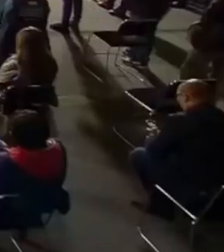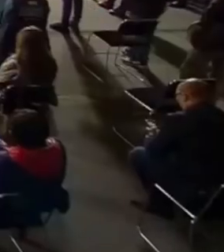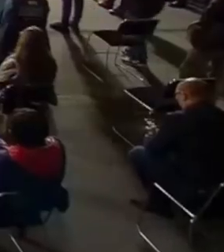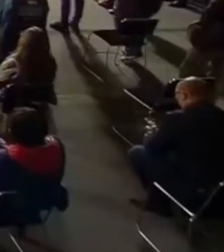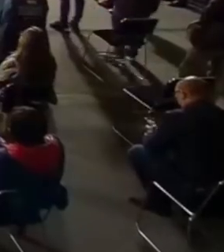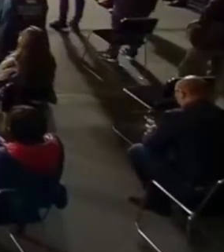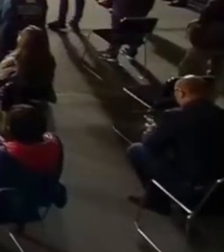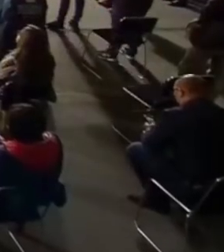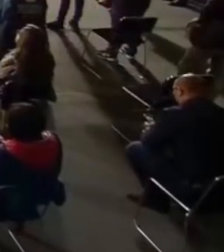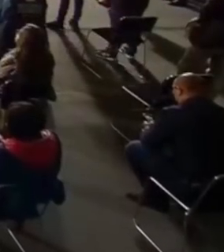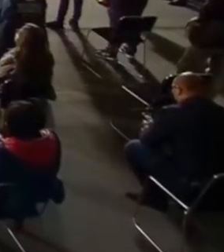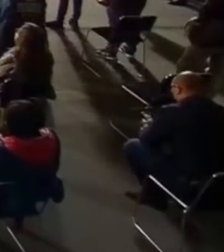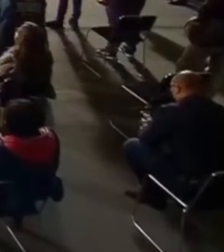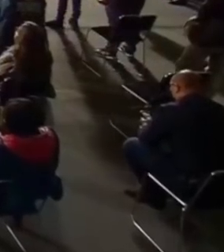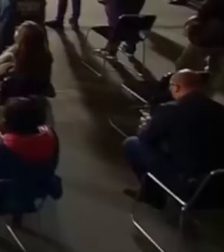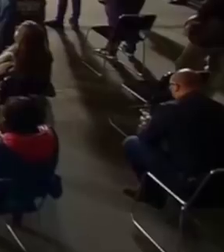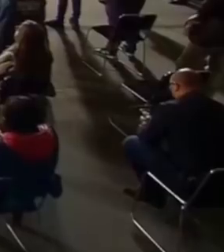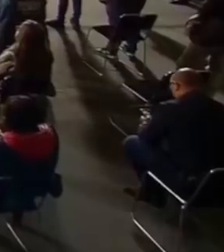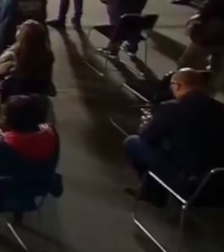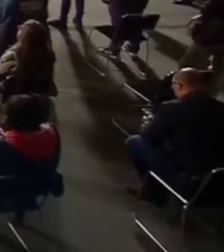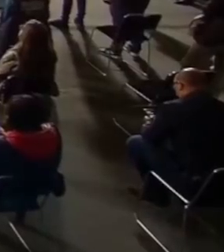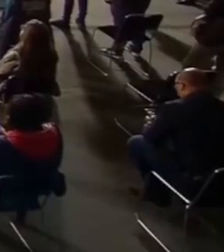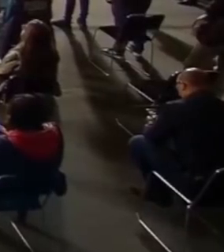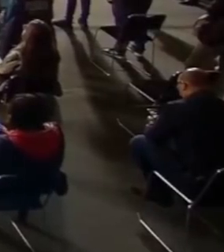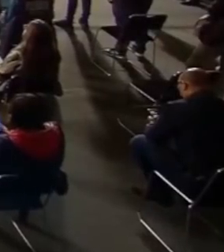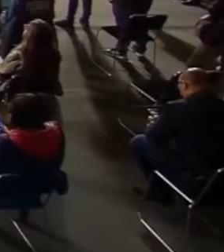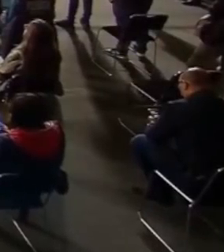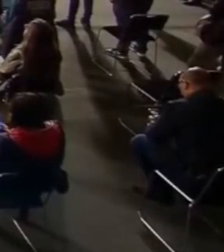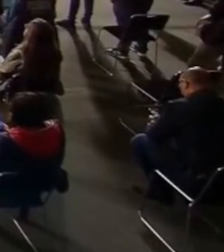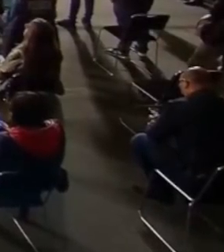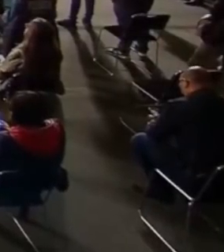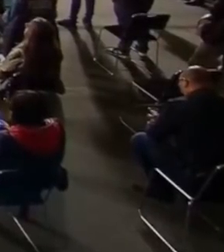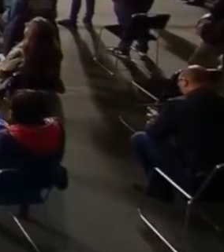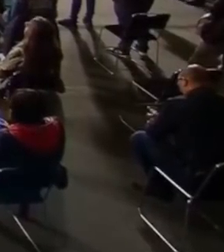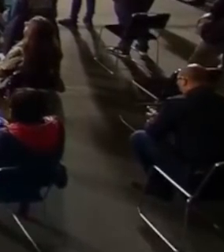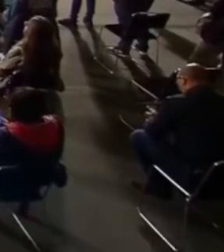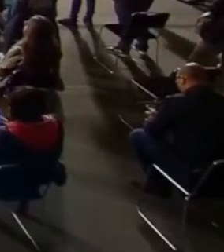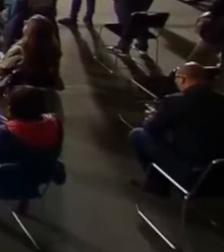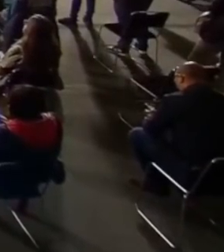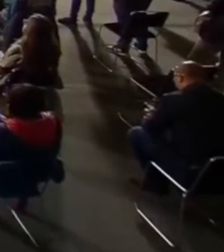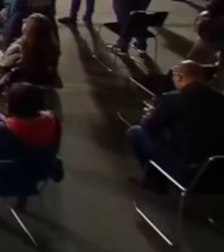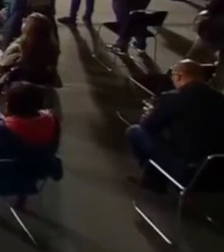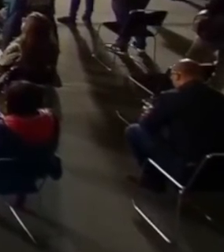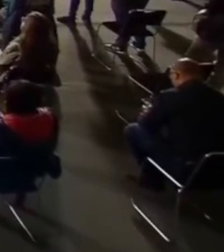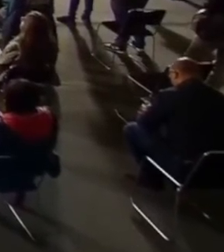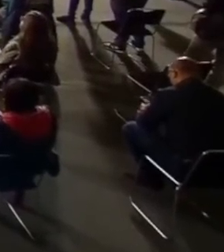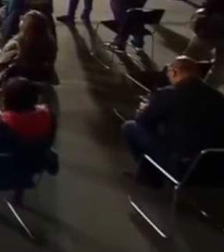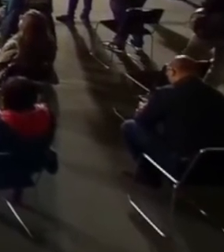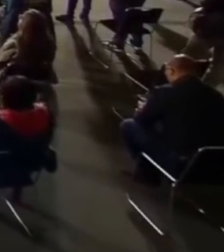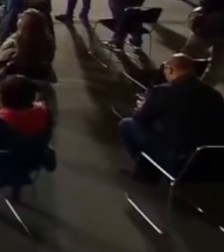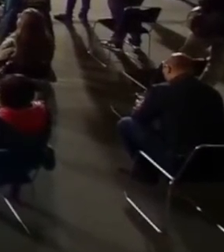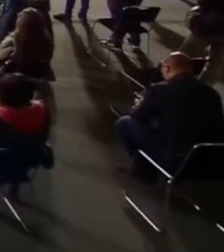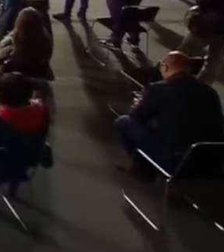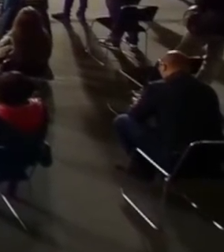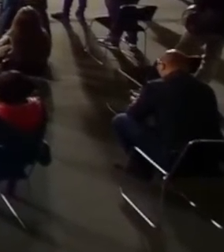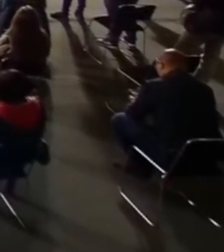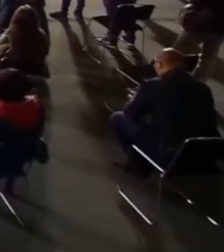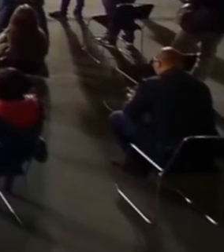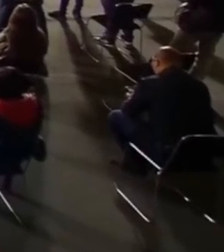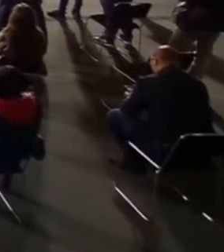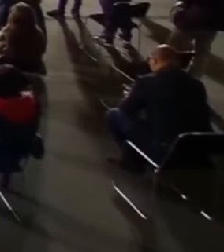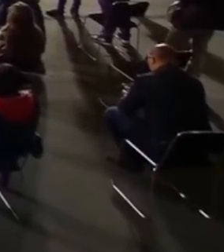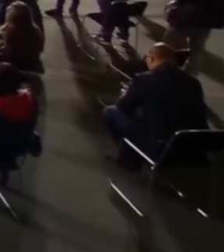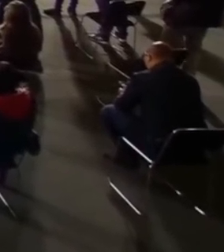Peña, Hans Salazar, José Sobrevilla, Carlos Guzmán y Eduardo